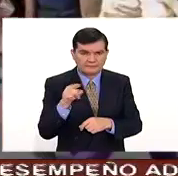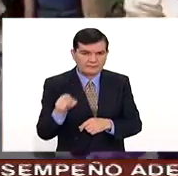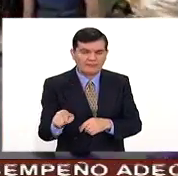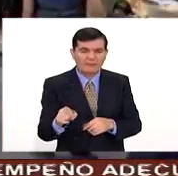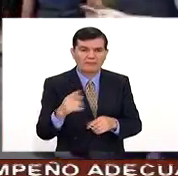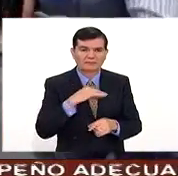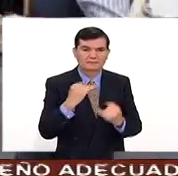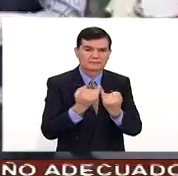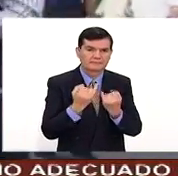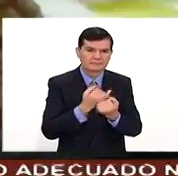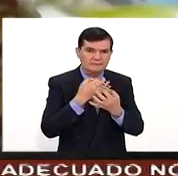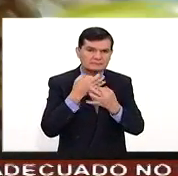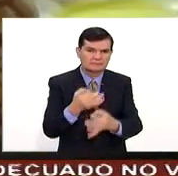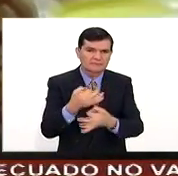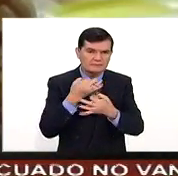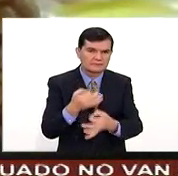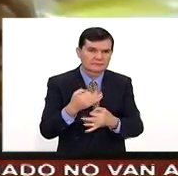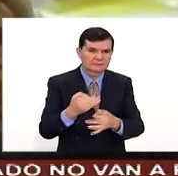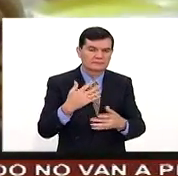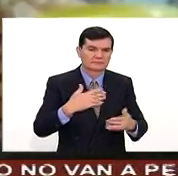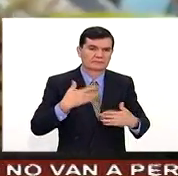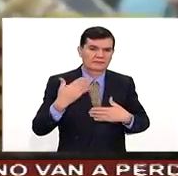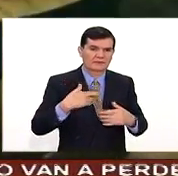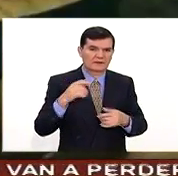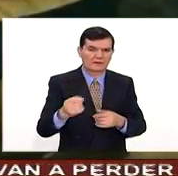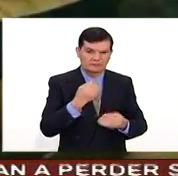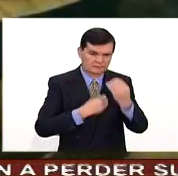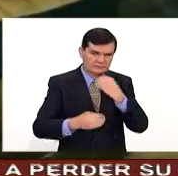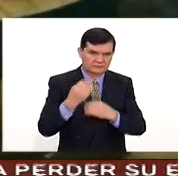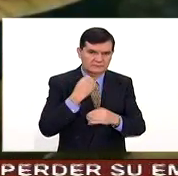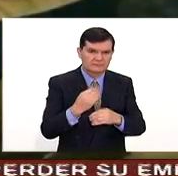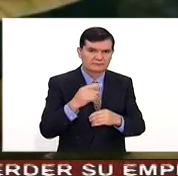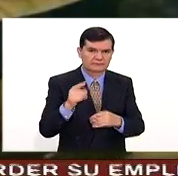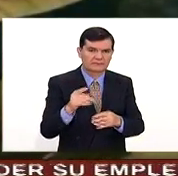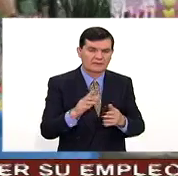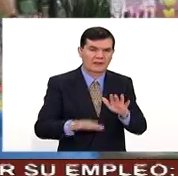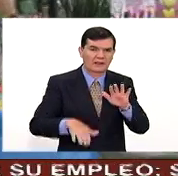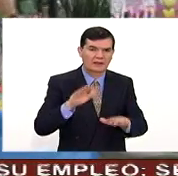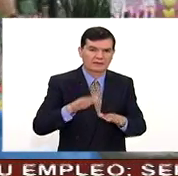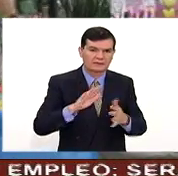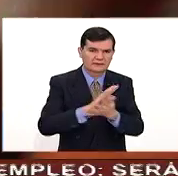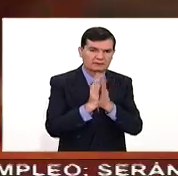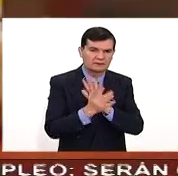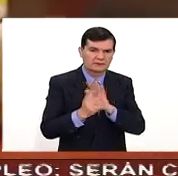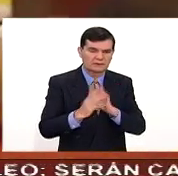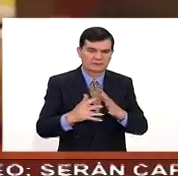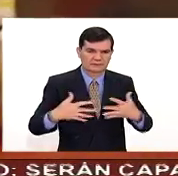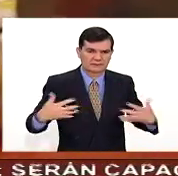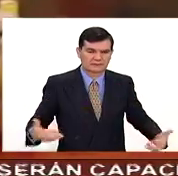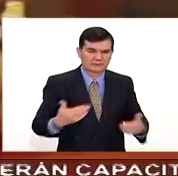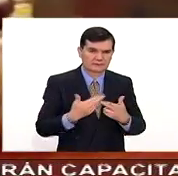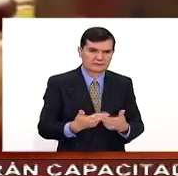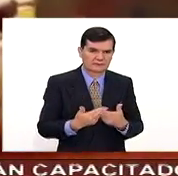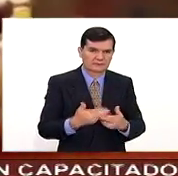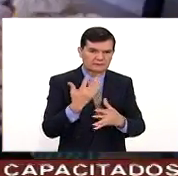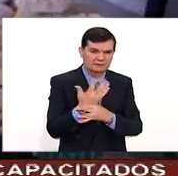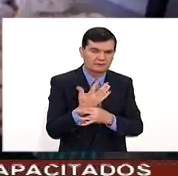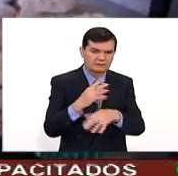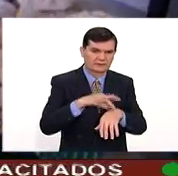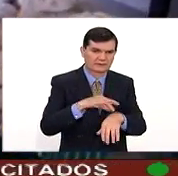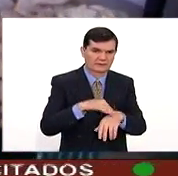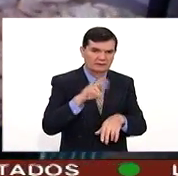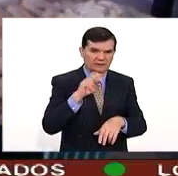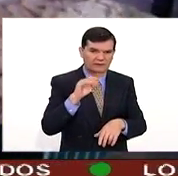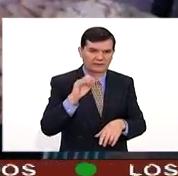y se pueden convertir en adictos a los placeres que brinda el comer y eventualmente convertirse en obesos, señala el médico